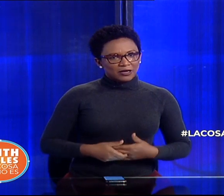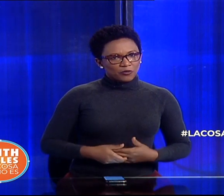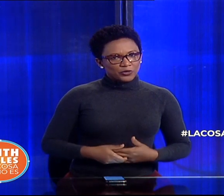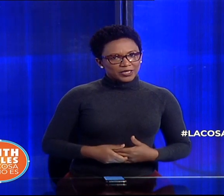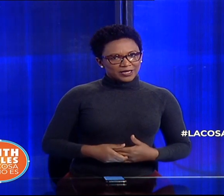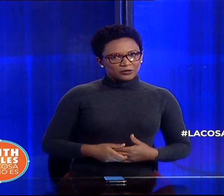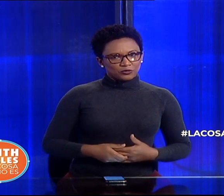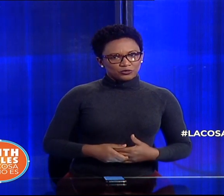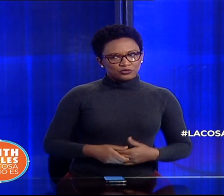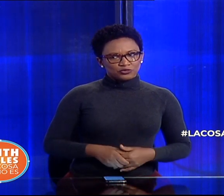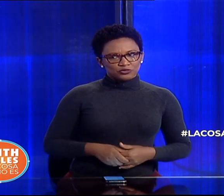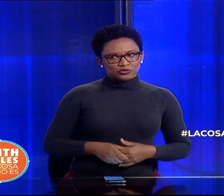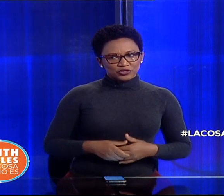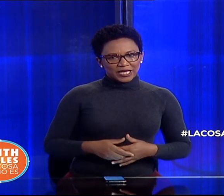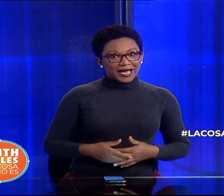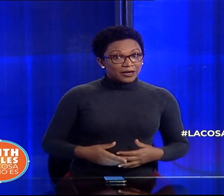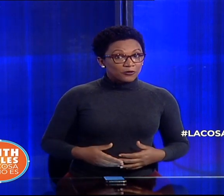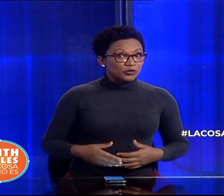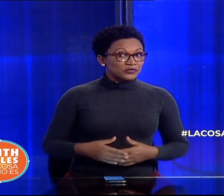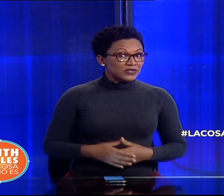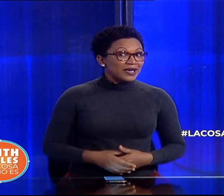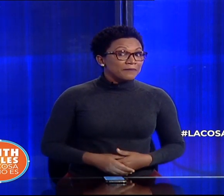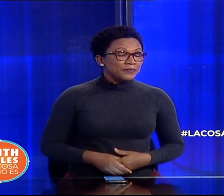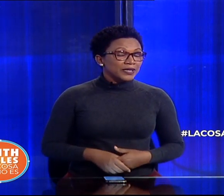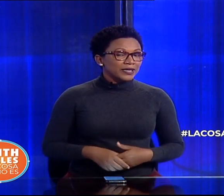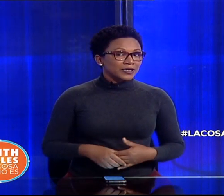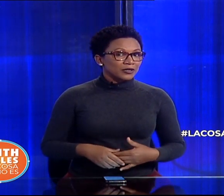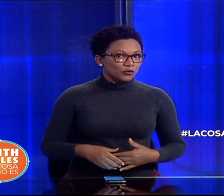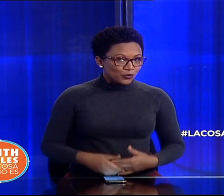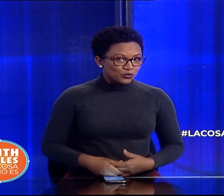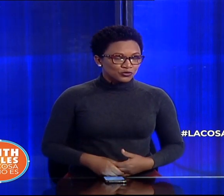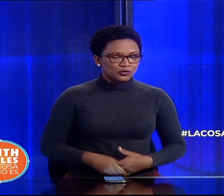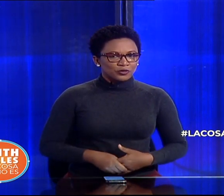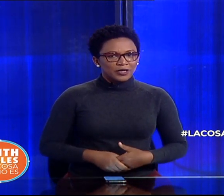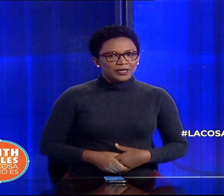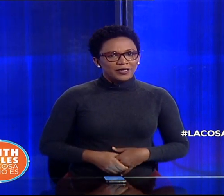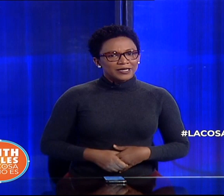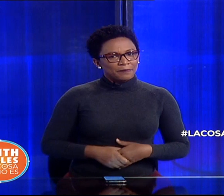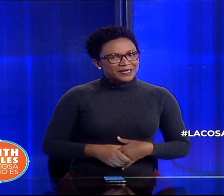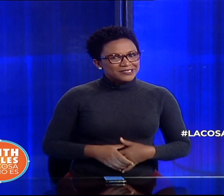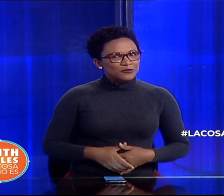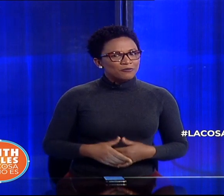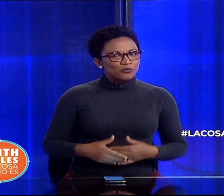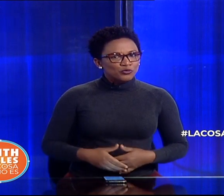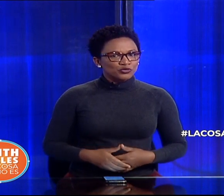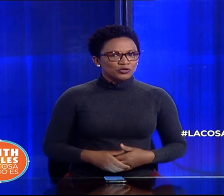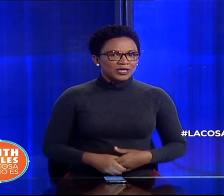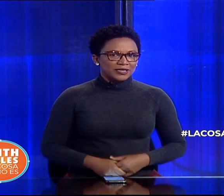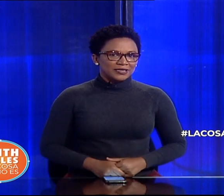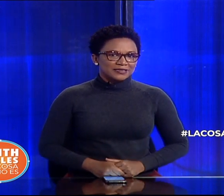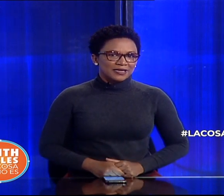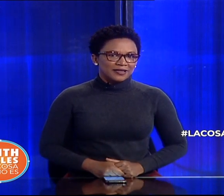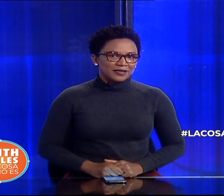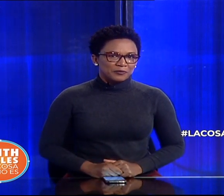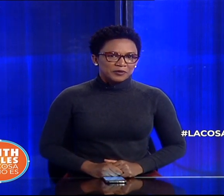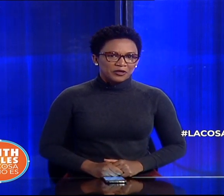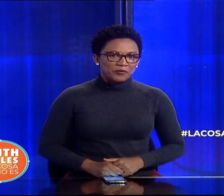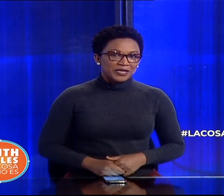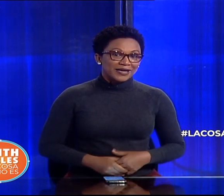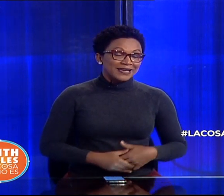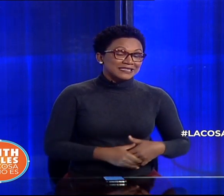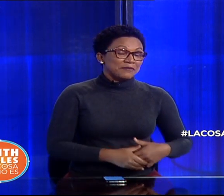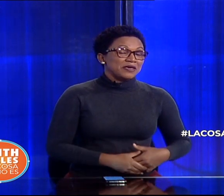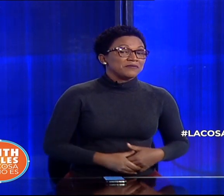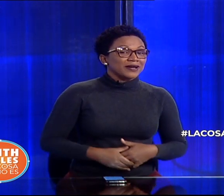que se están comunicando. Yo, si hay algo que siempre reconozco y que aprecio mucho de la gente que sale de